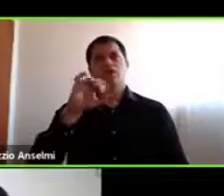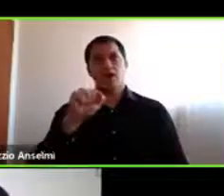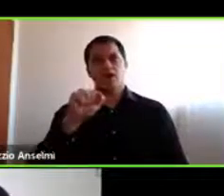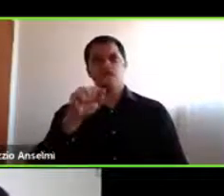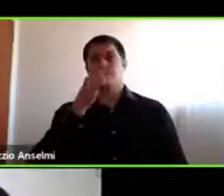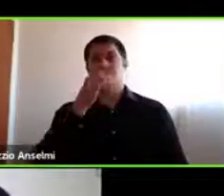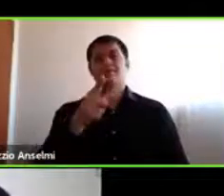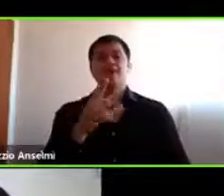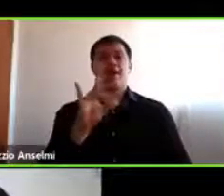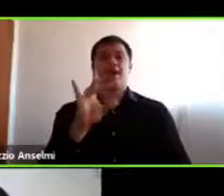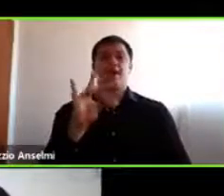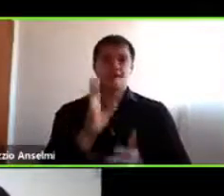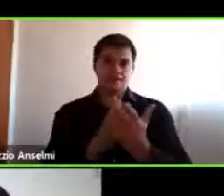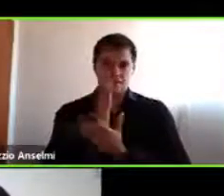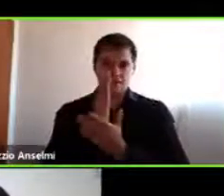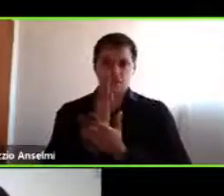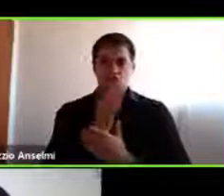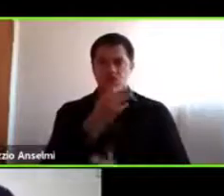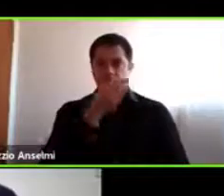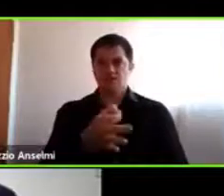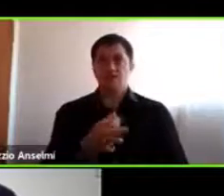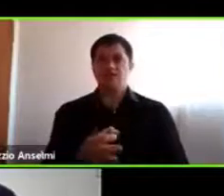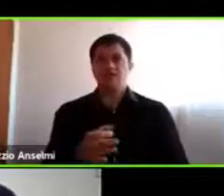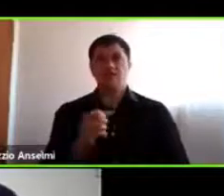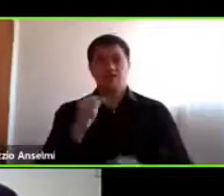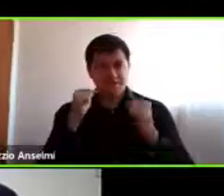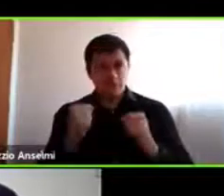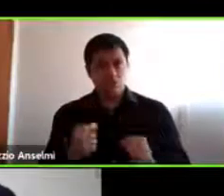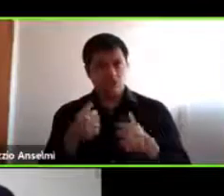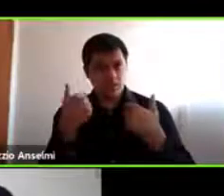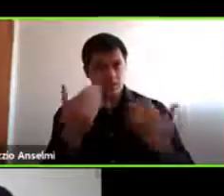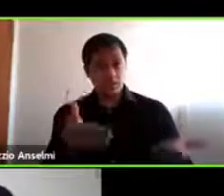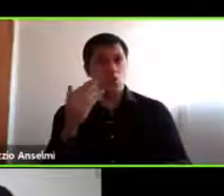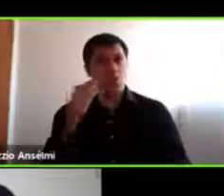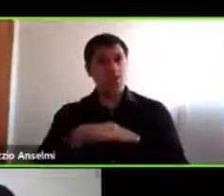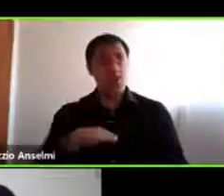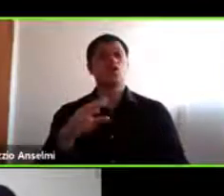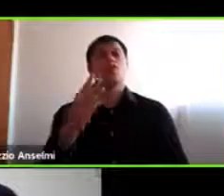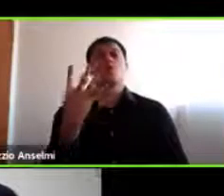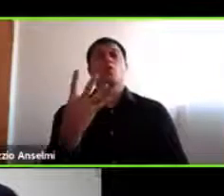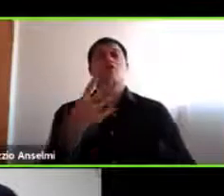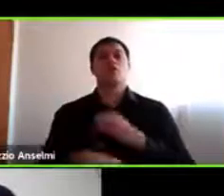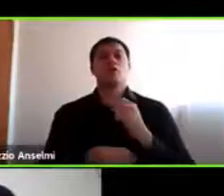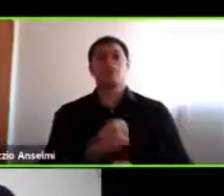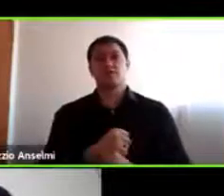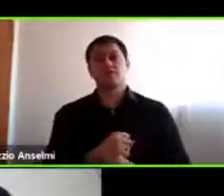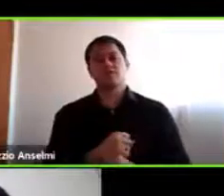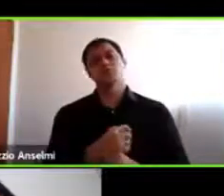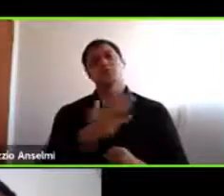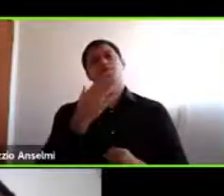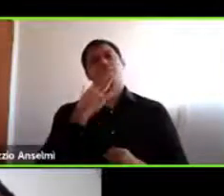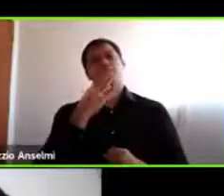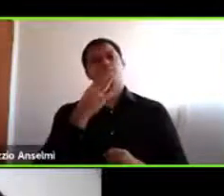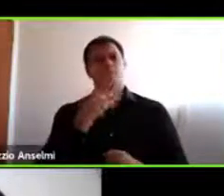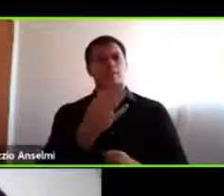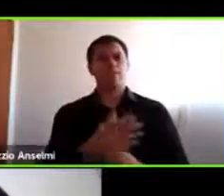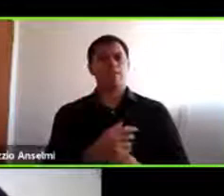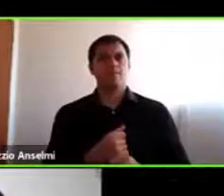una si se puede aplicar a un niño de cuatro años y en la misma línea si hay